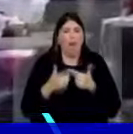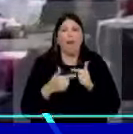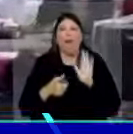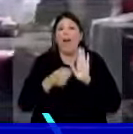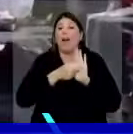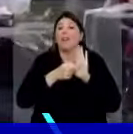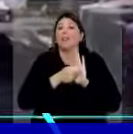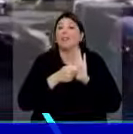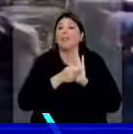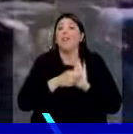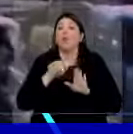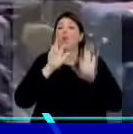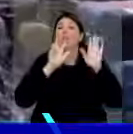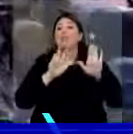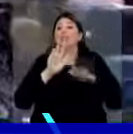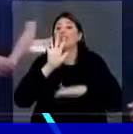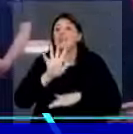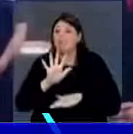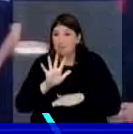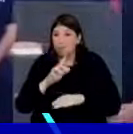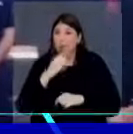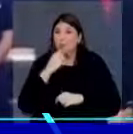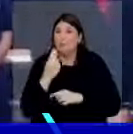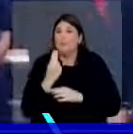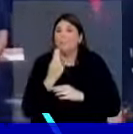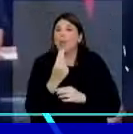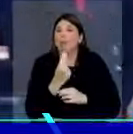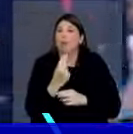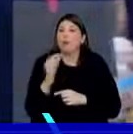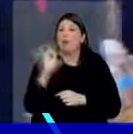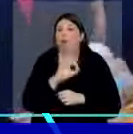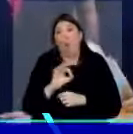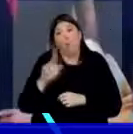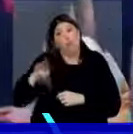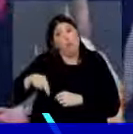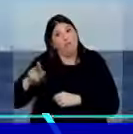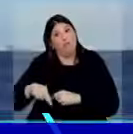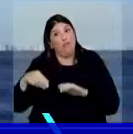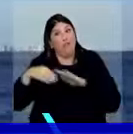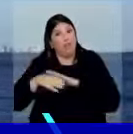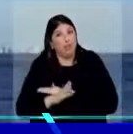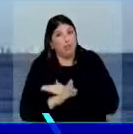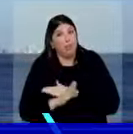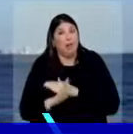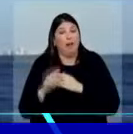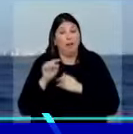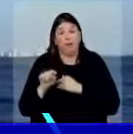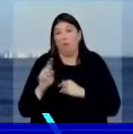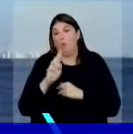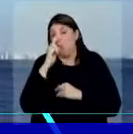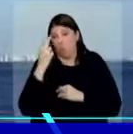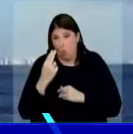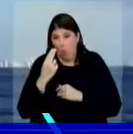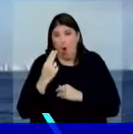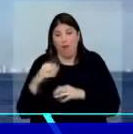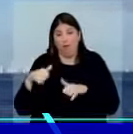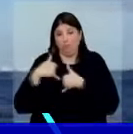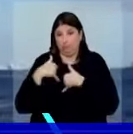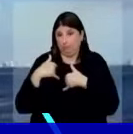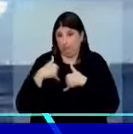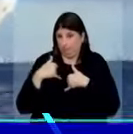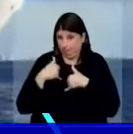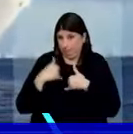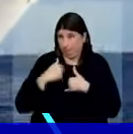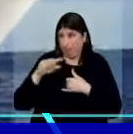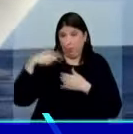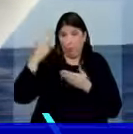que a la Asamblea General le compete permitir o prohibir el ingreso de tropas extranjeras al territorio. Por lo general, es el Ministerio de Defensa quien